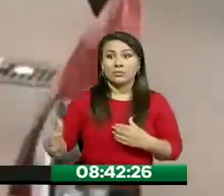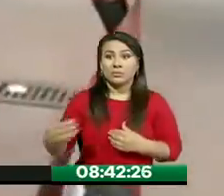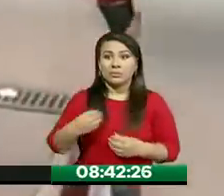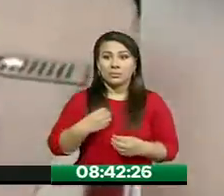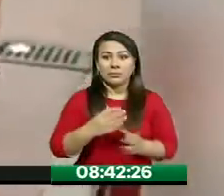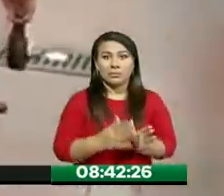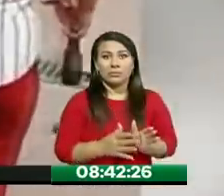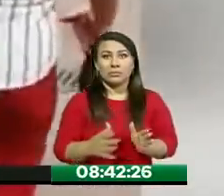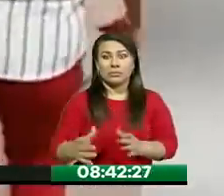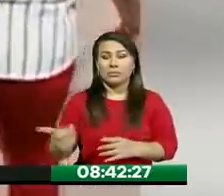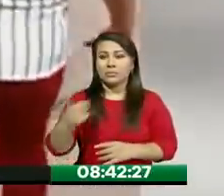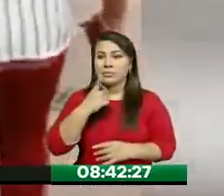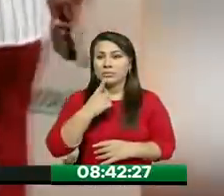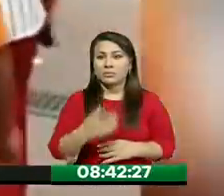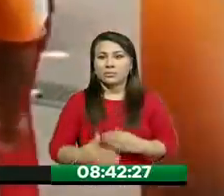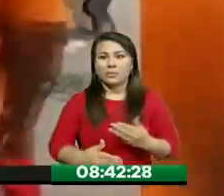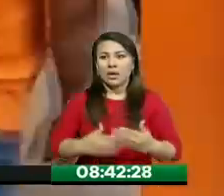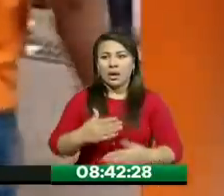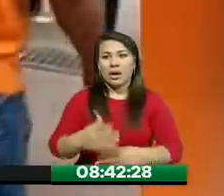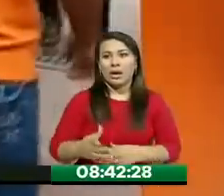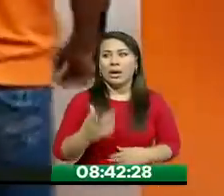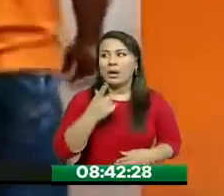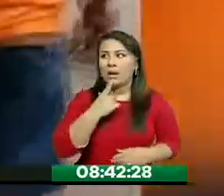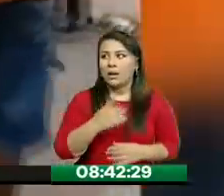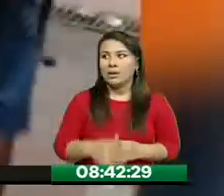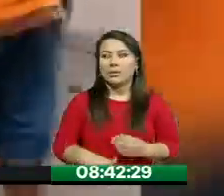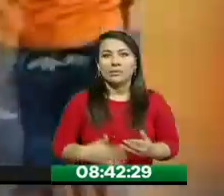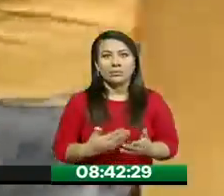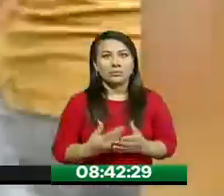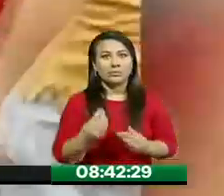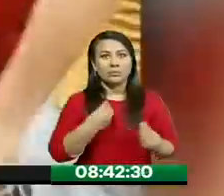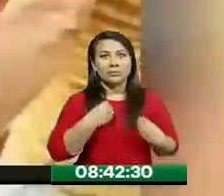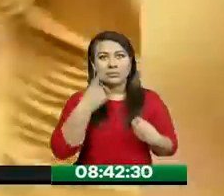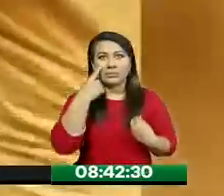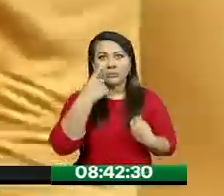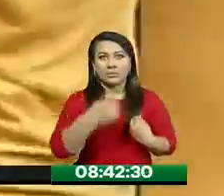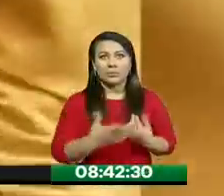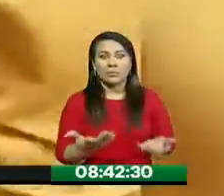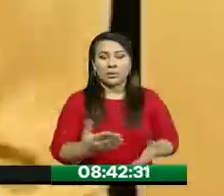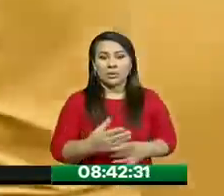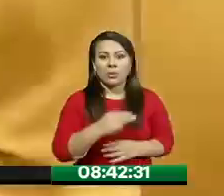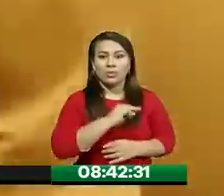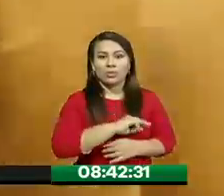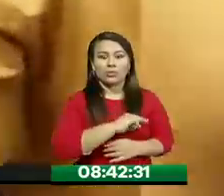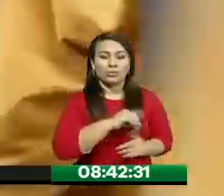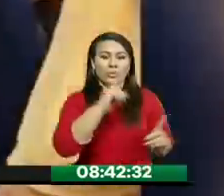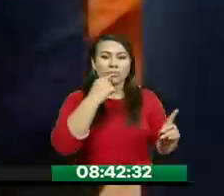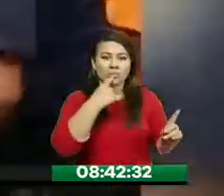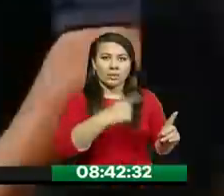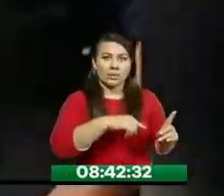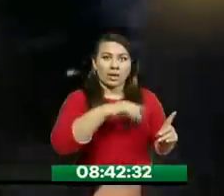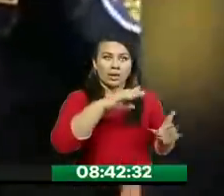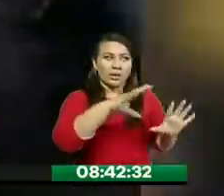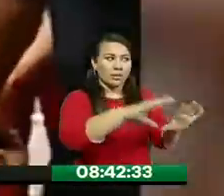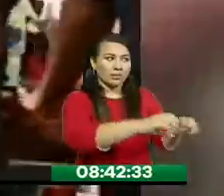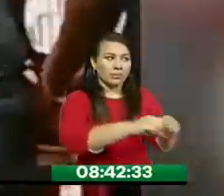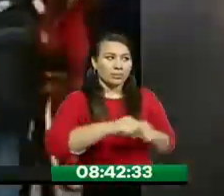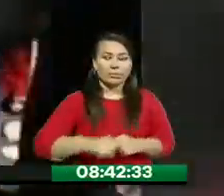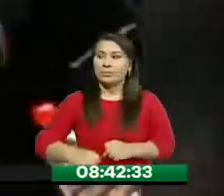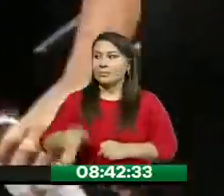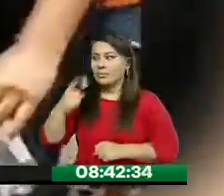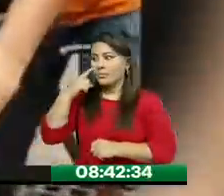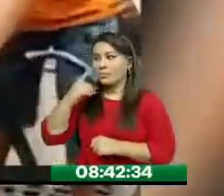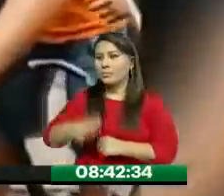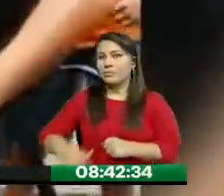para el pasajero, bueno, todos tienen, me dicen, cinturón de seguridad. Sí. Es decir que si van aquí 30 estudiantes, los